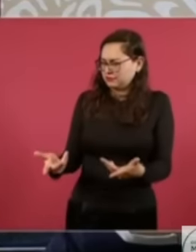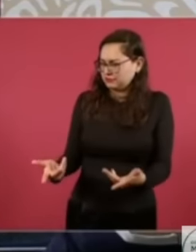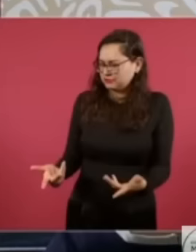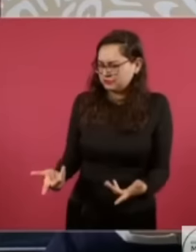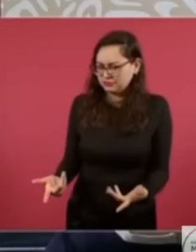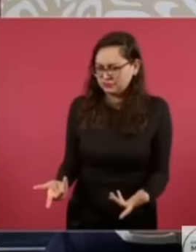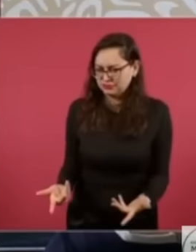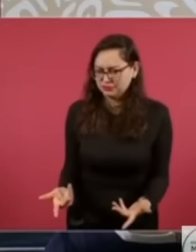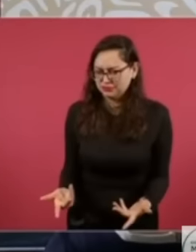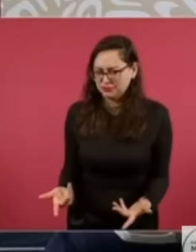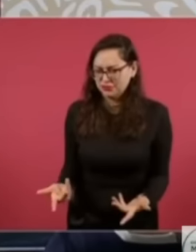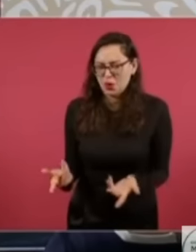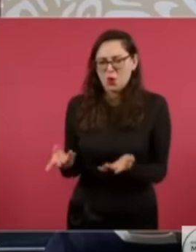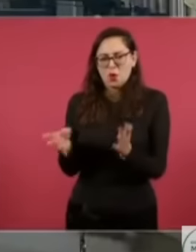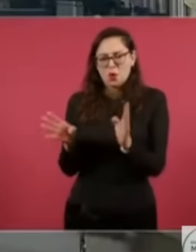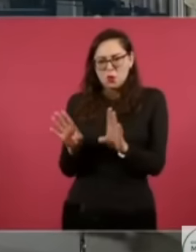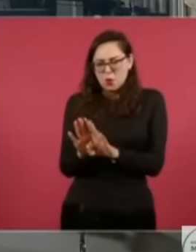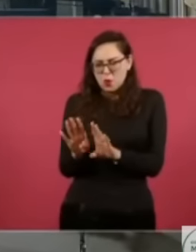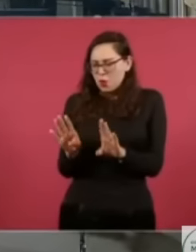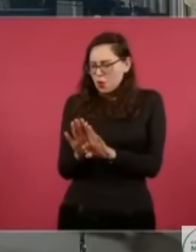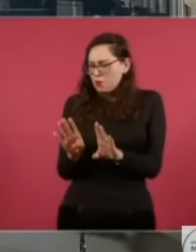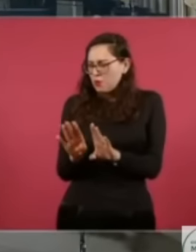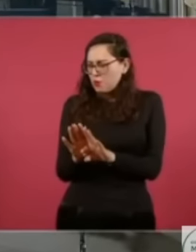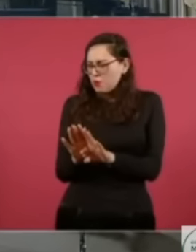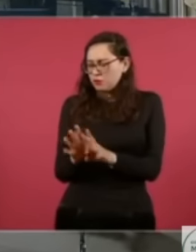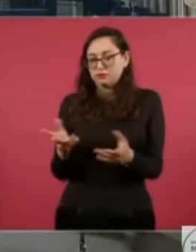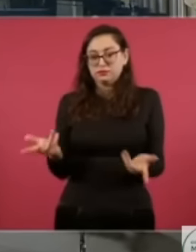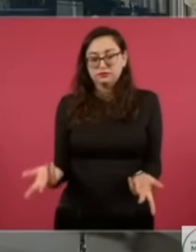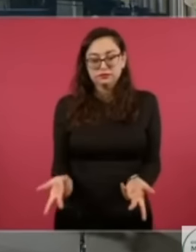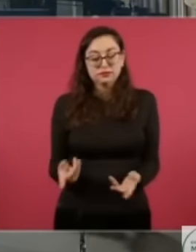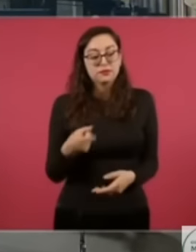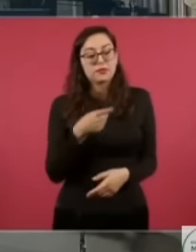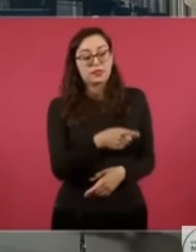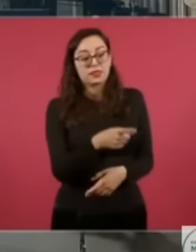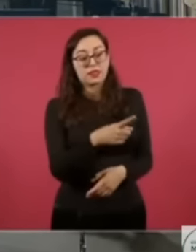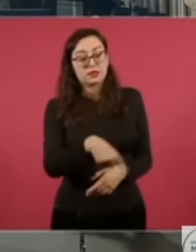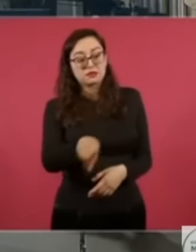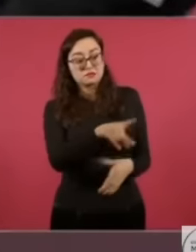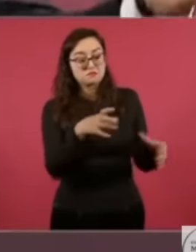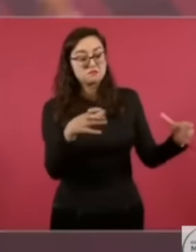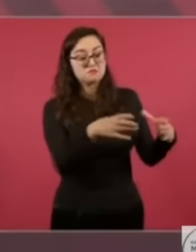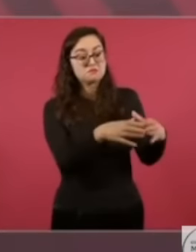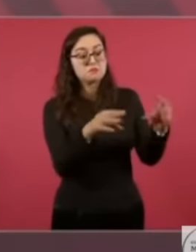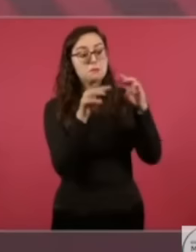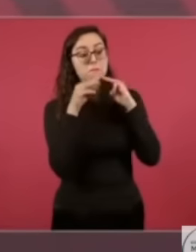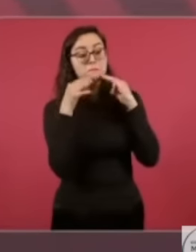Todo el sistema judicial del México. 15 carros de lujo. No avanzó nada. A una banda